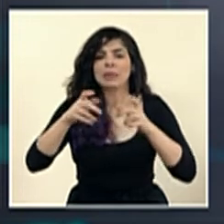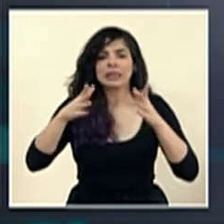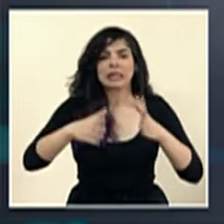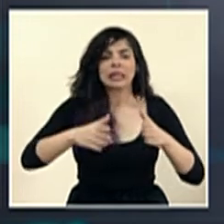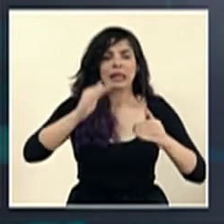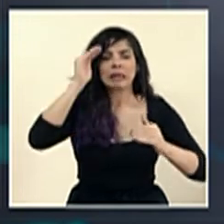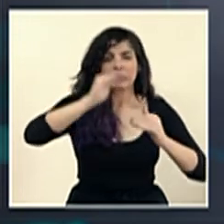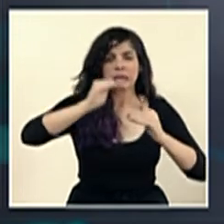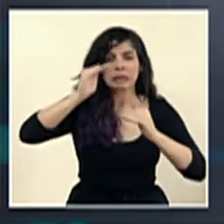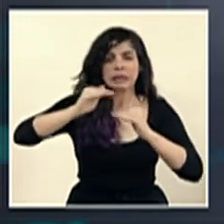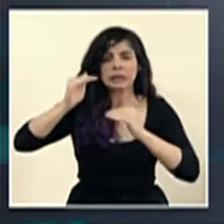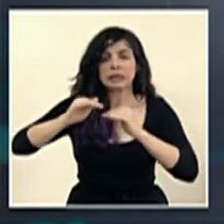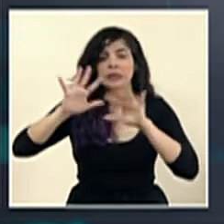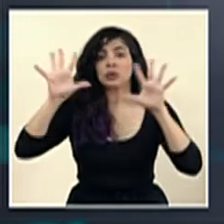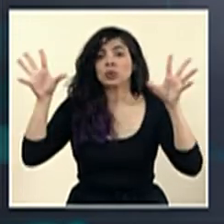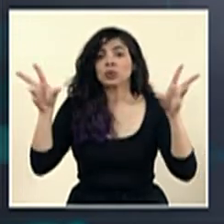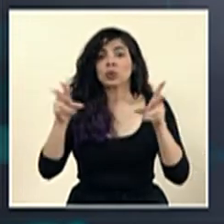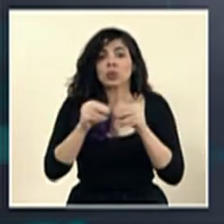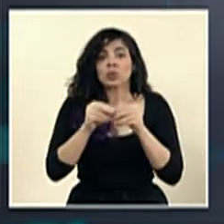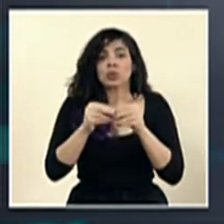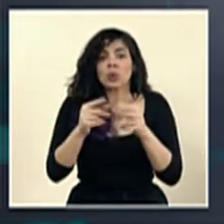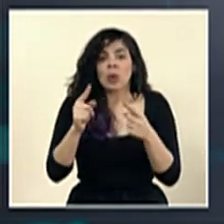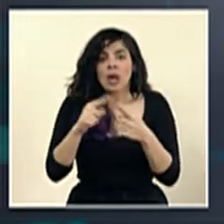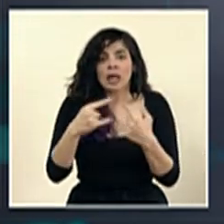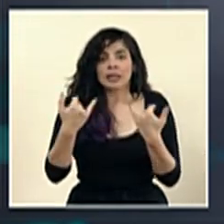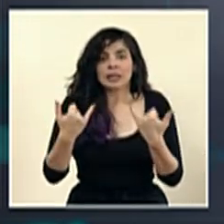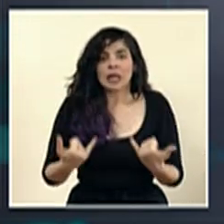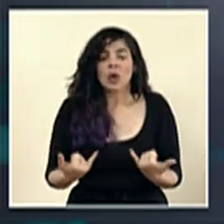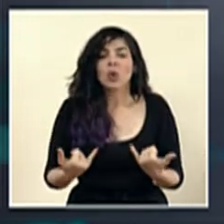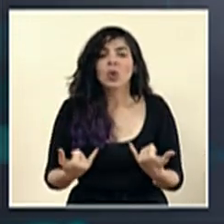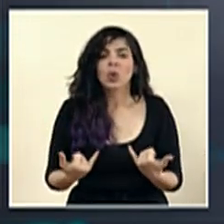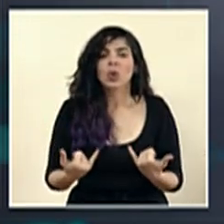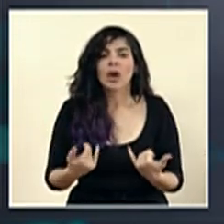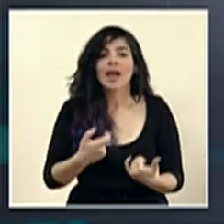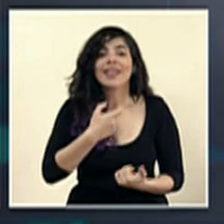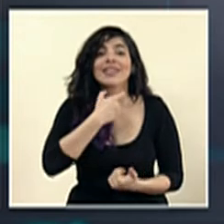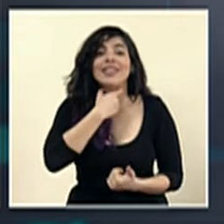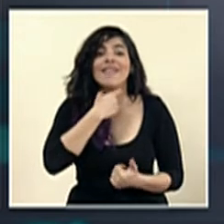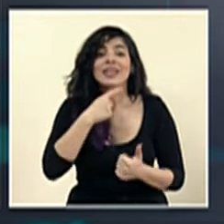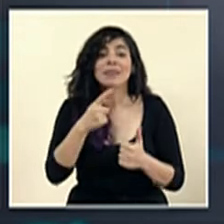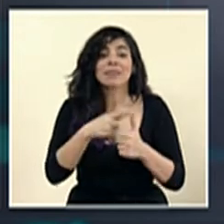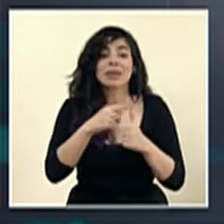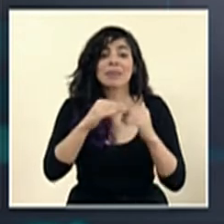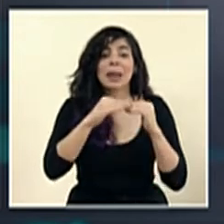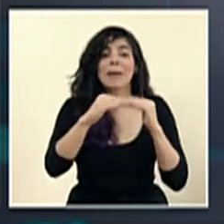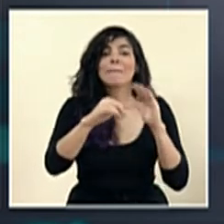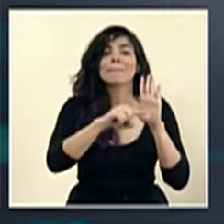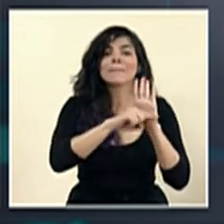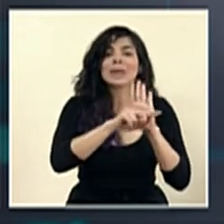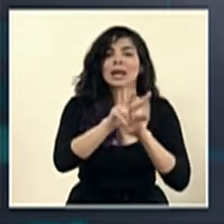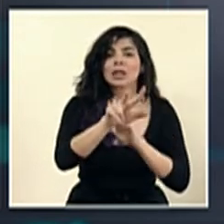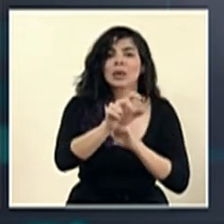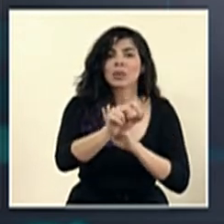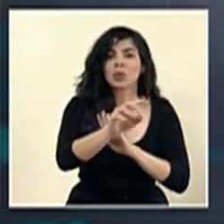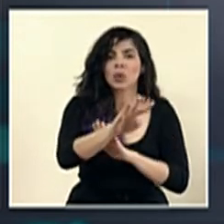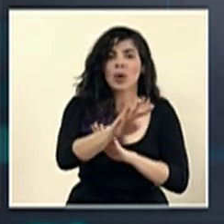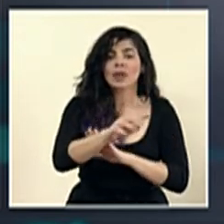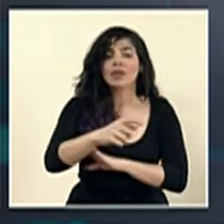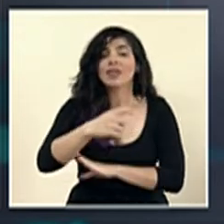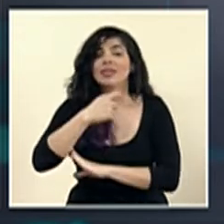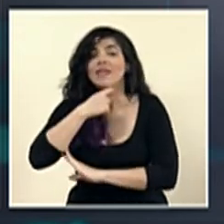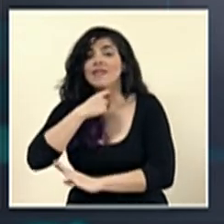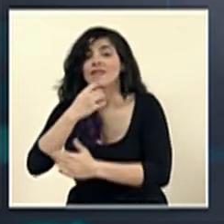administrativas. Eso nos lleva hasta ahora a un déficit primario de menos 3.4 y a un